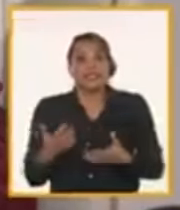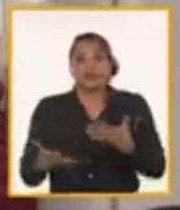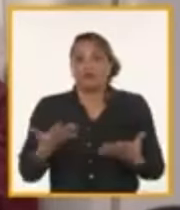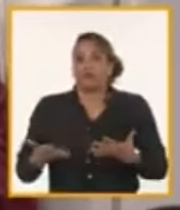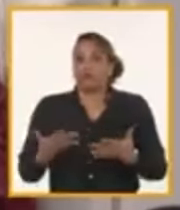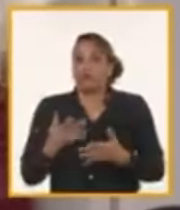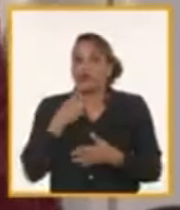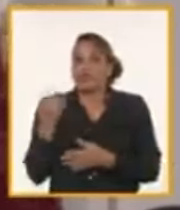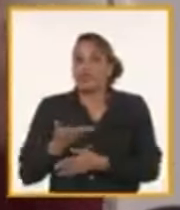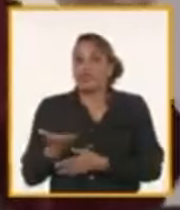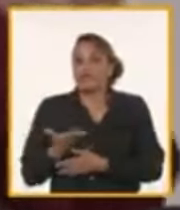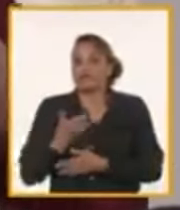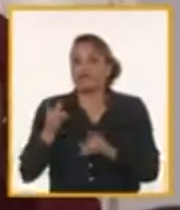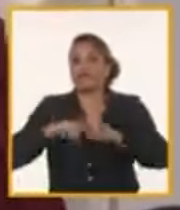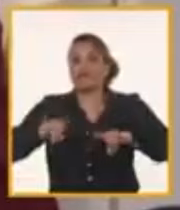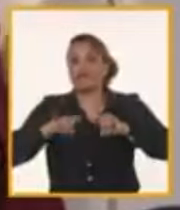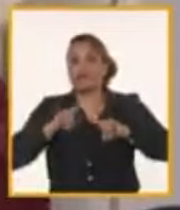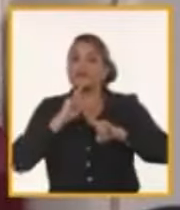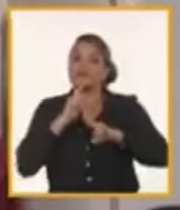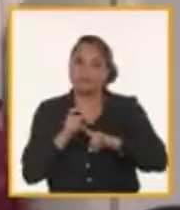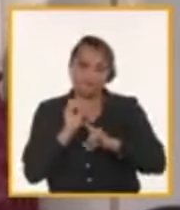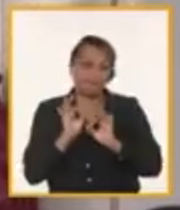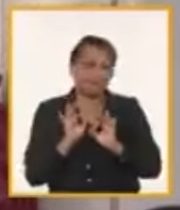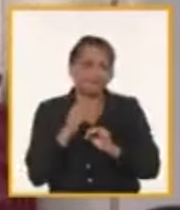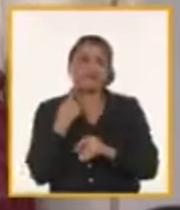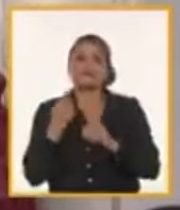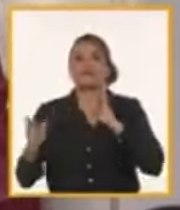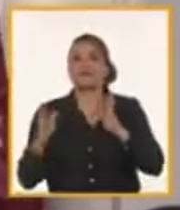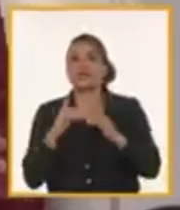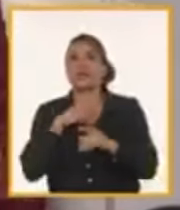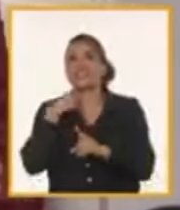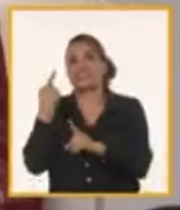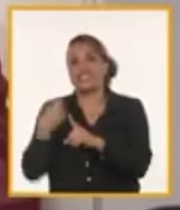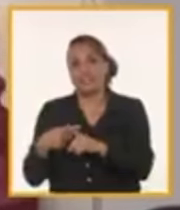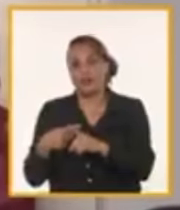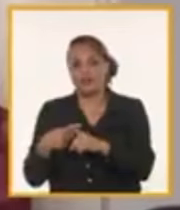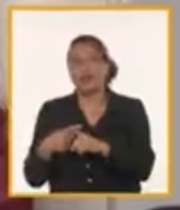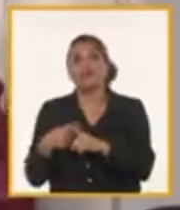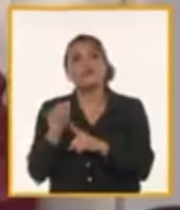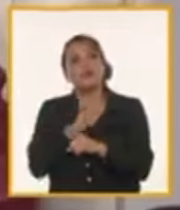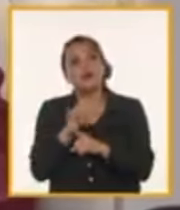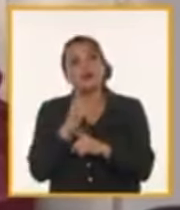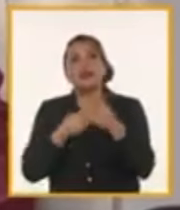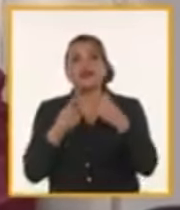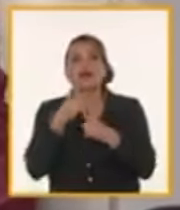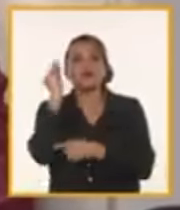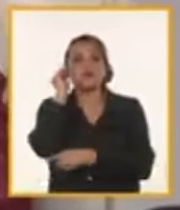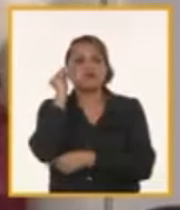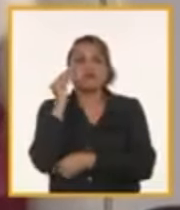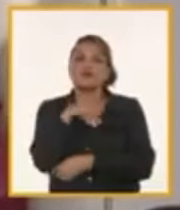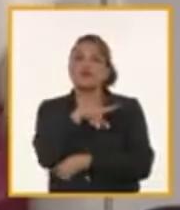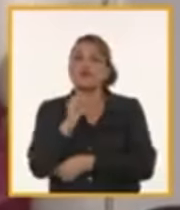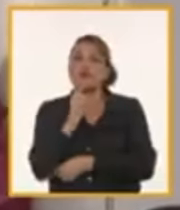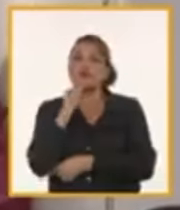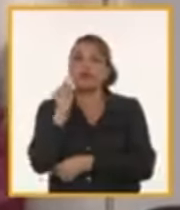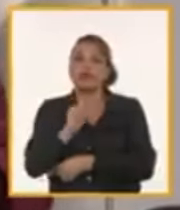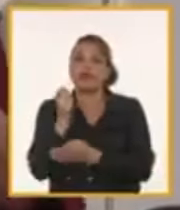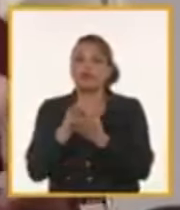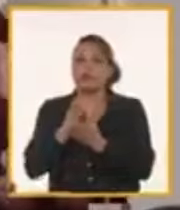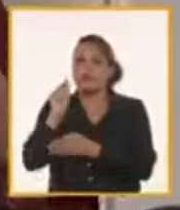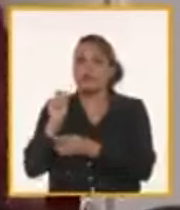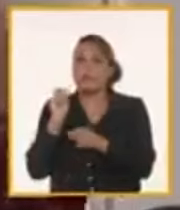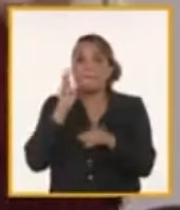de de la universidad cubana cuando Bueno estamos en etapa de exámenes pero de seguro también va a ser un aprendizaje para los estudiantes que ingresan en el primer